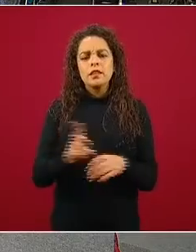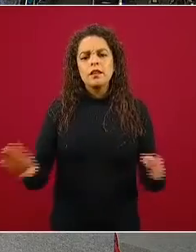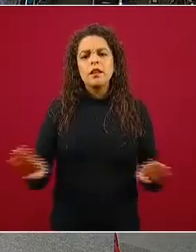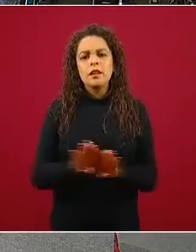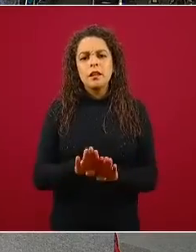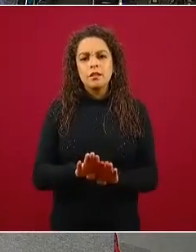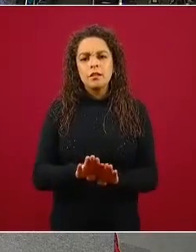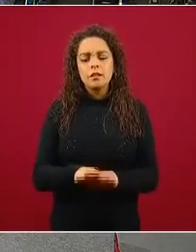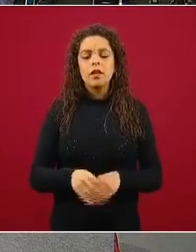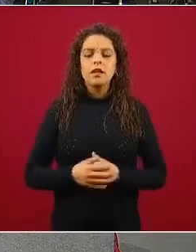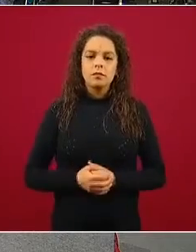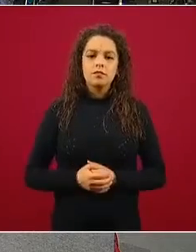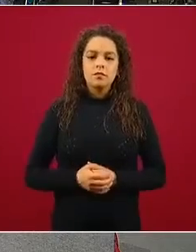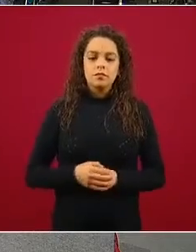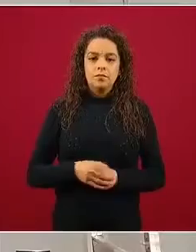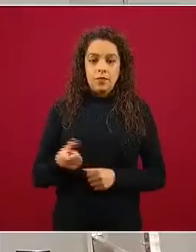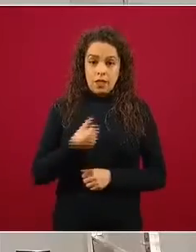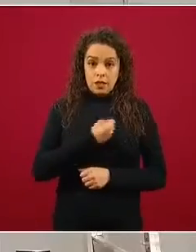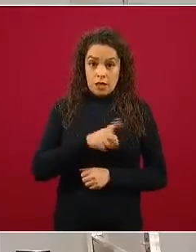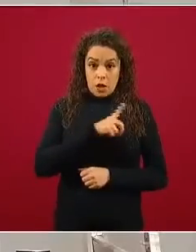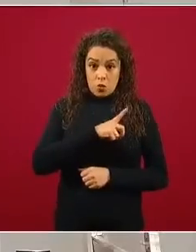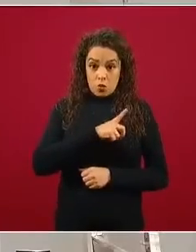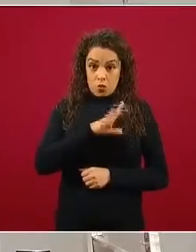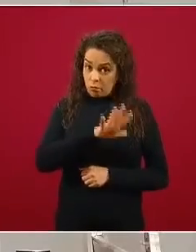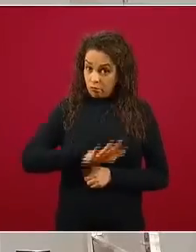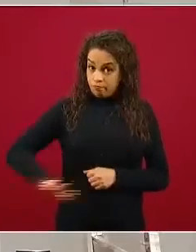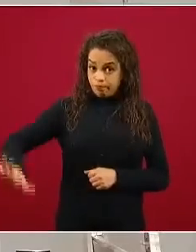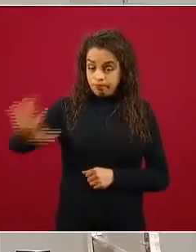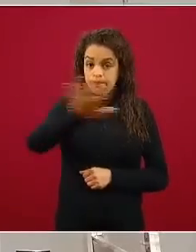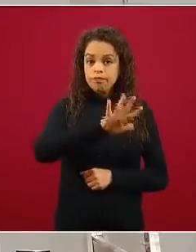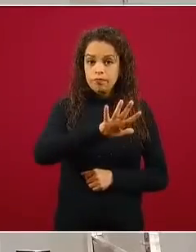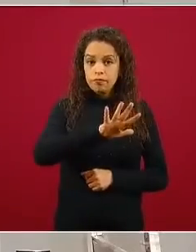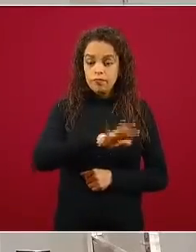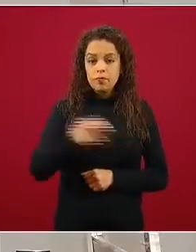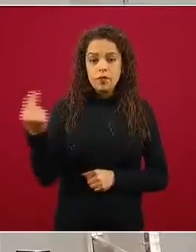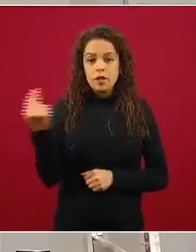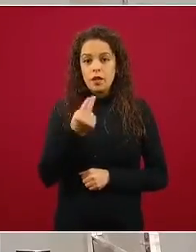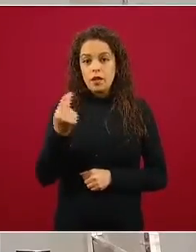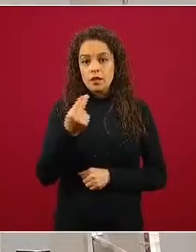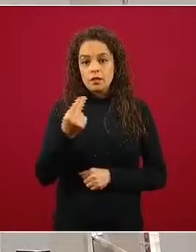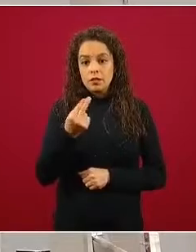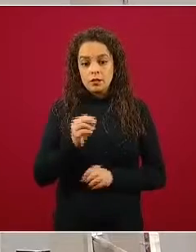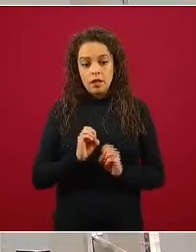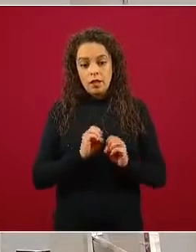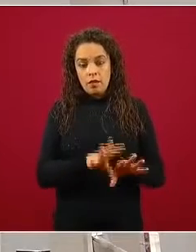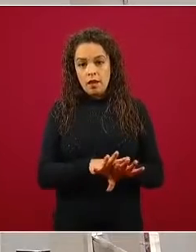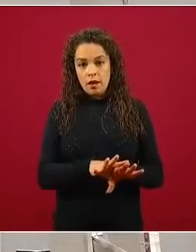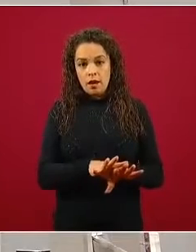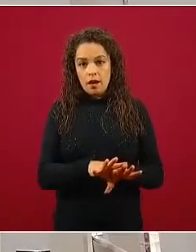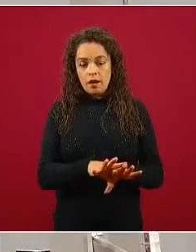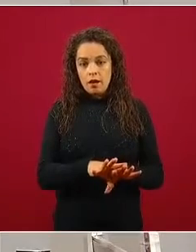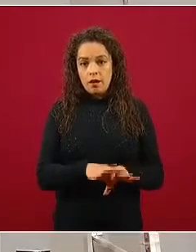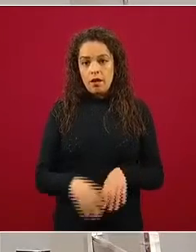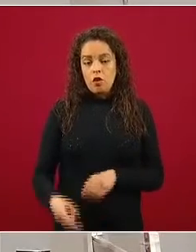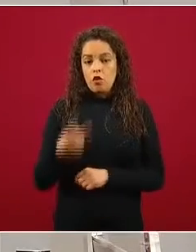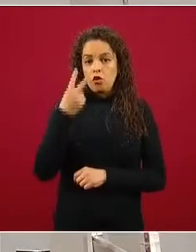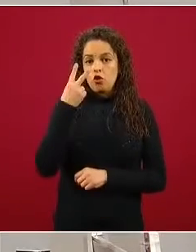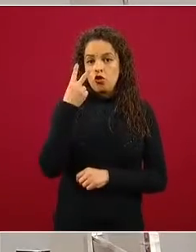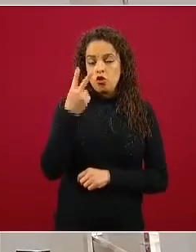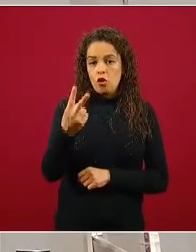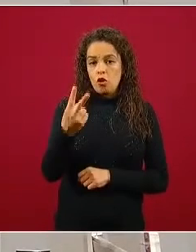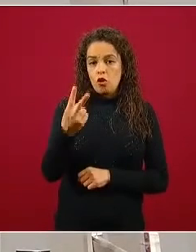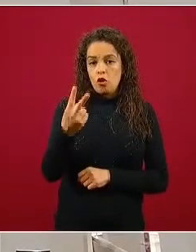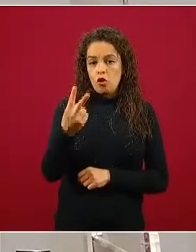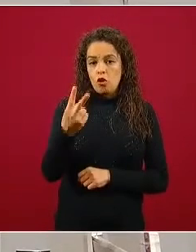la salud pública dejar pasar al menos 2 periodos de incubación. El periodo de incubación medio